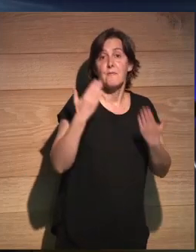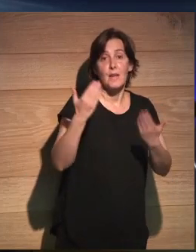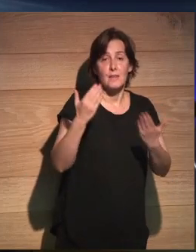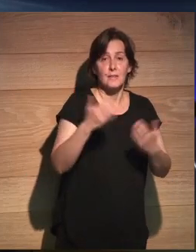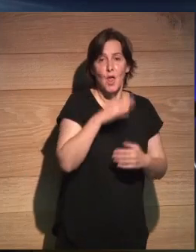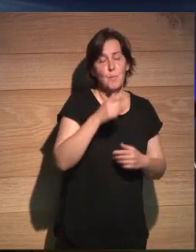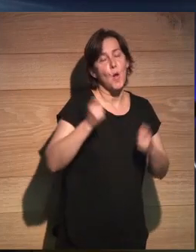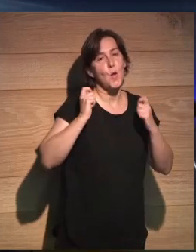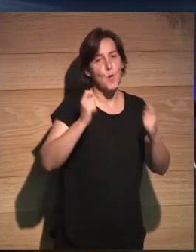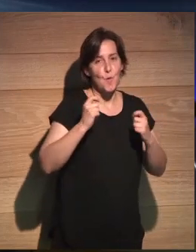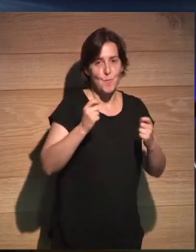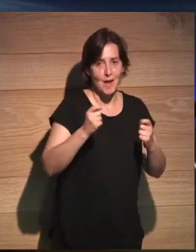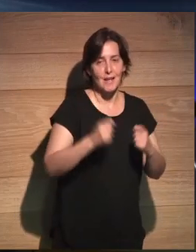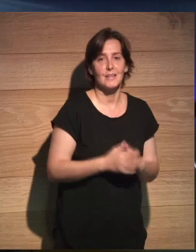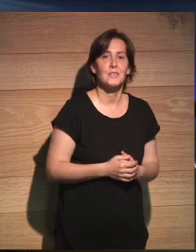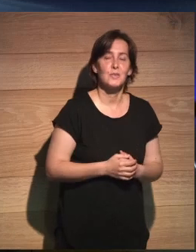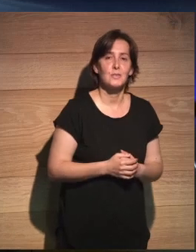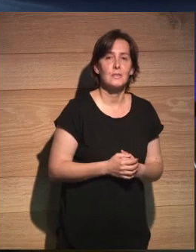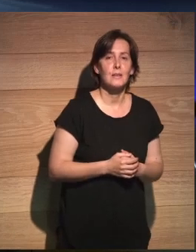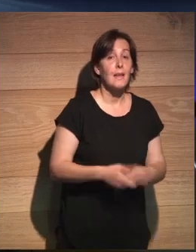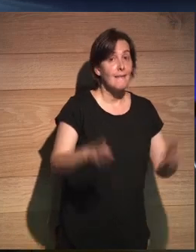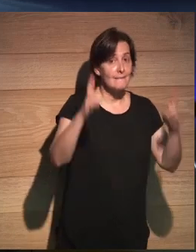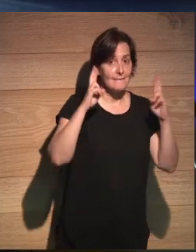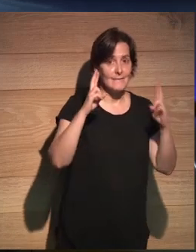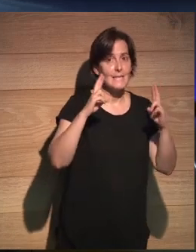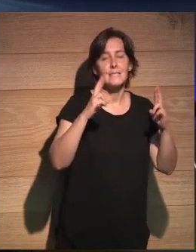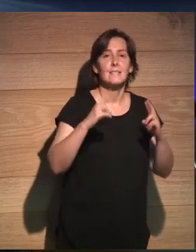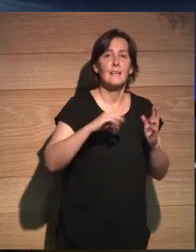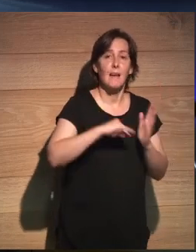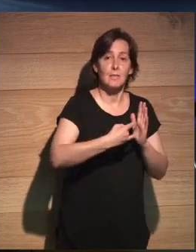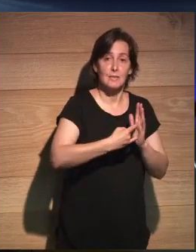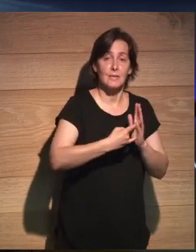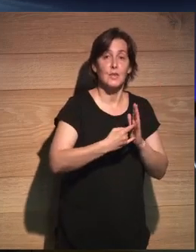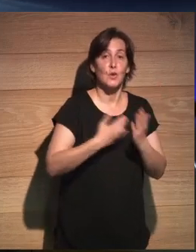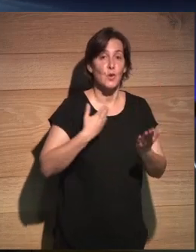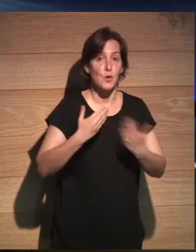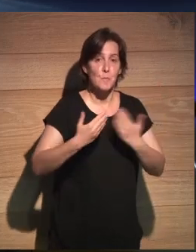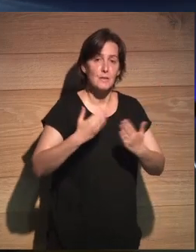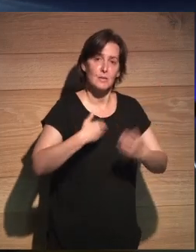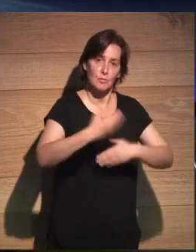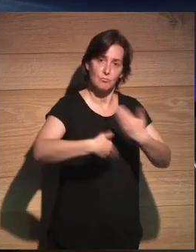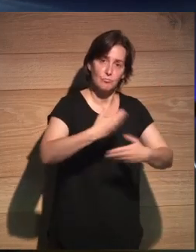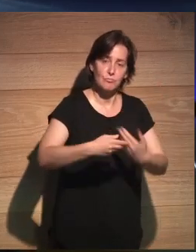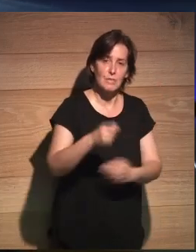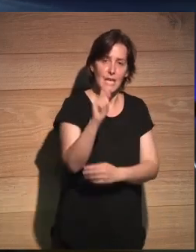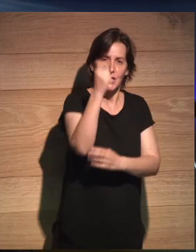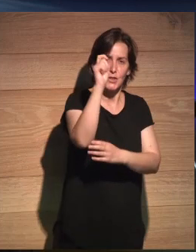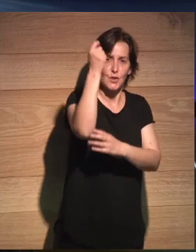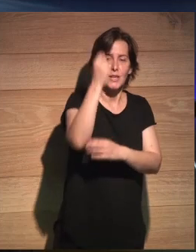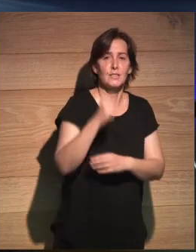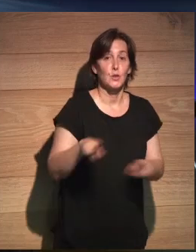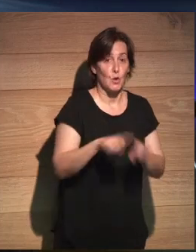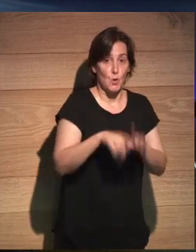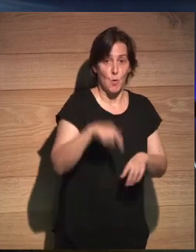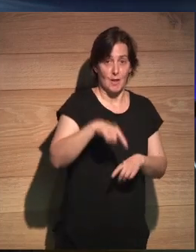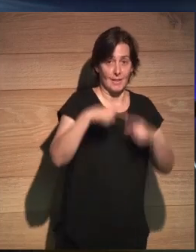vuestro cumpleaños muy efusivamente, desear que el trayecto de Conversation siga teniendo el éxito que ha tenido en este